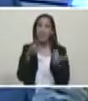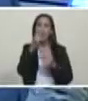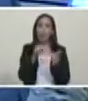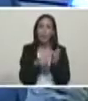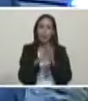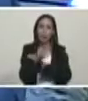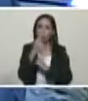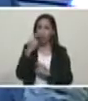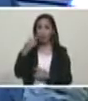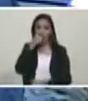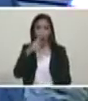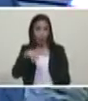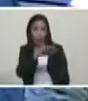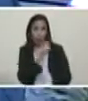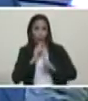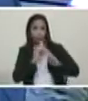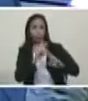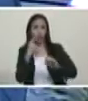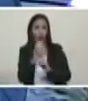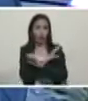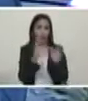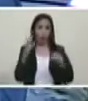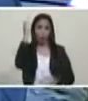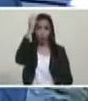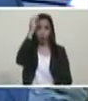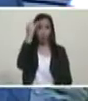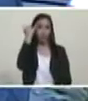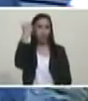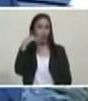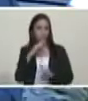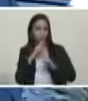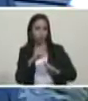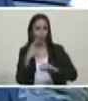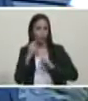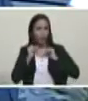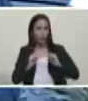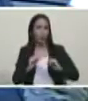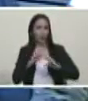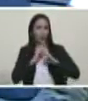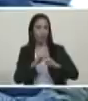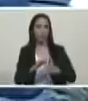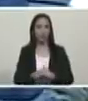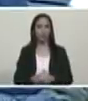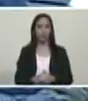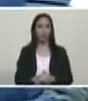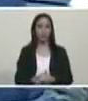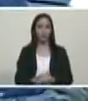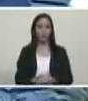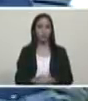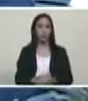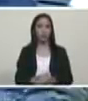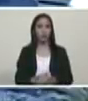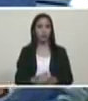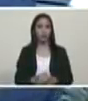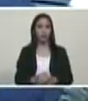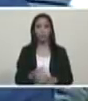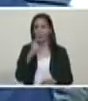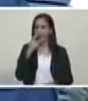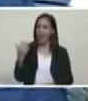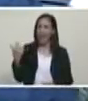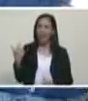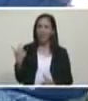espontánea, respondiendo a su conciencia, se autoorganizó para derrocar la dictadura de Pedro Carmona